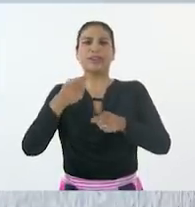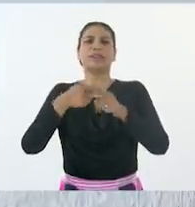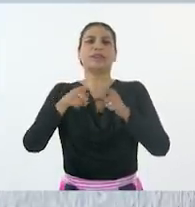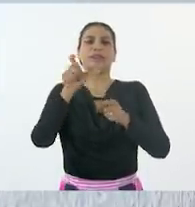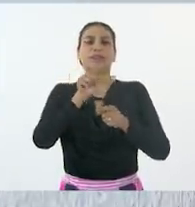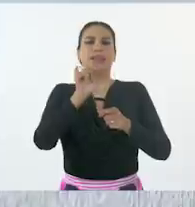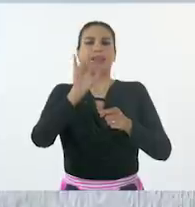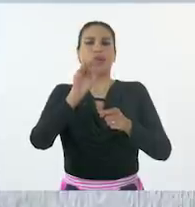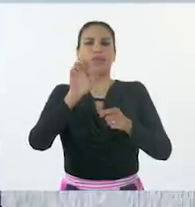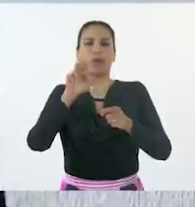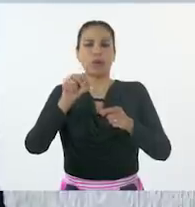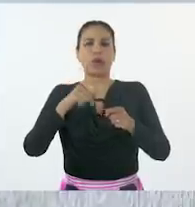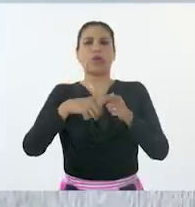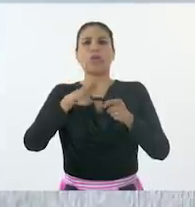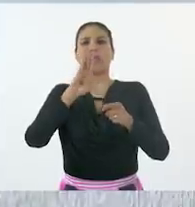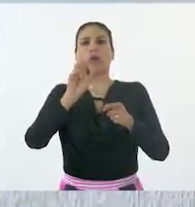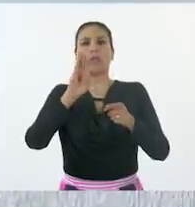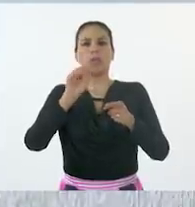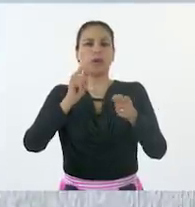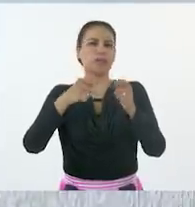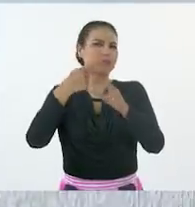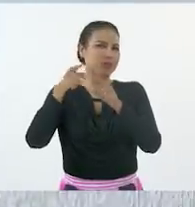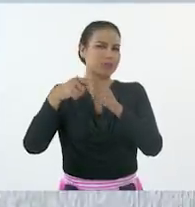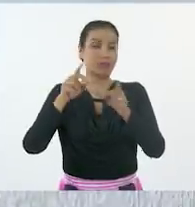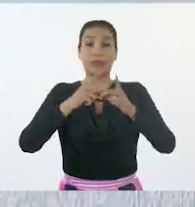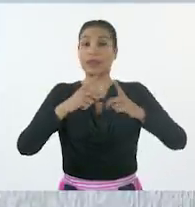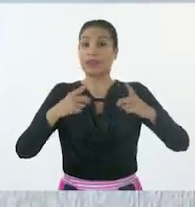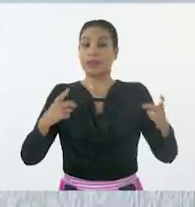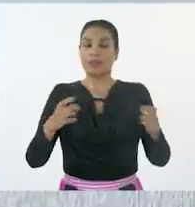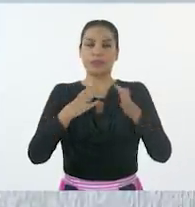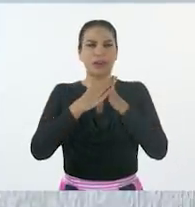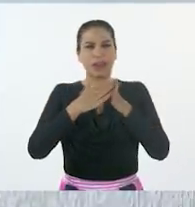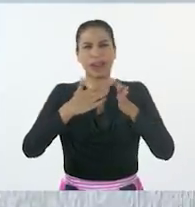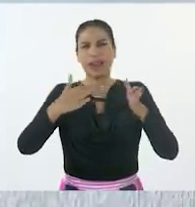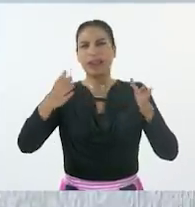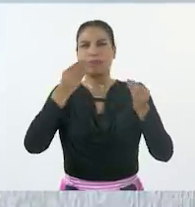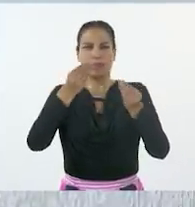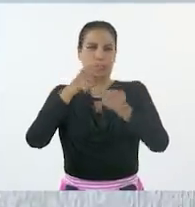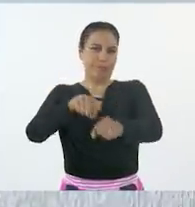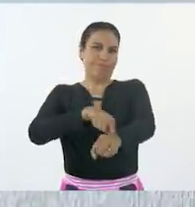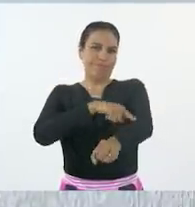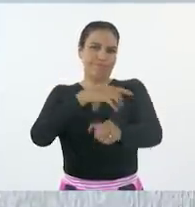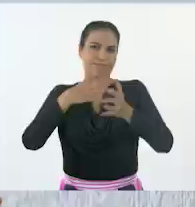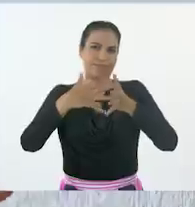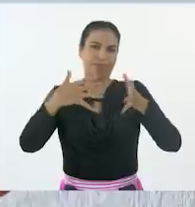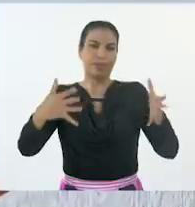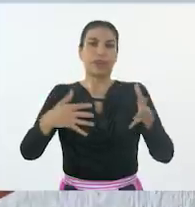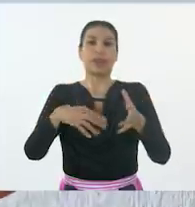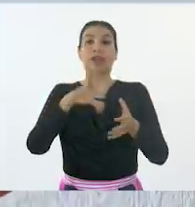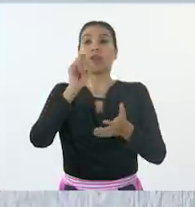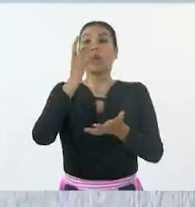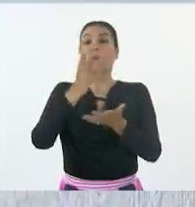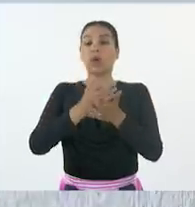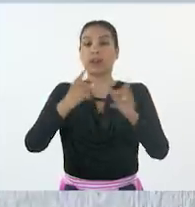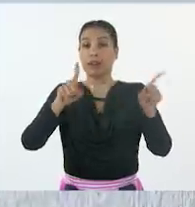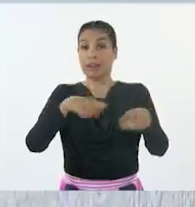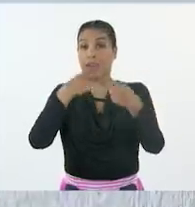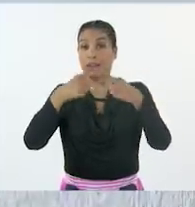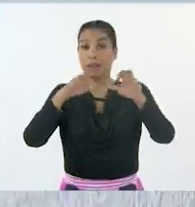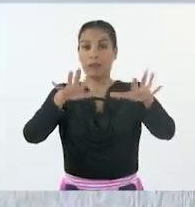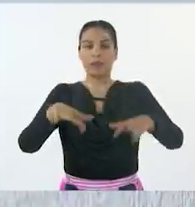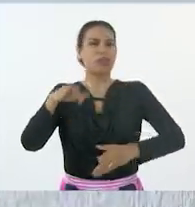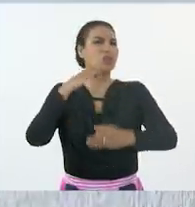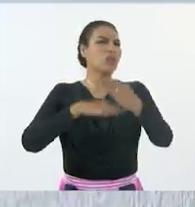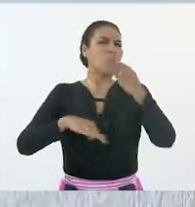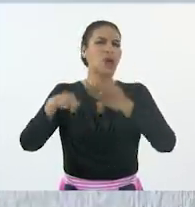el bombo, por ejemplo. Y bueno, ha tenido un desarrollo bastante amplio, y no solo en la producción orquestal, en todas